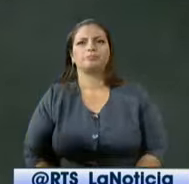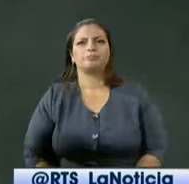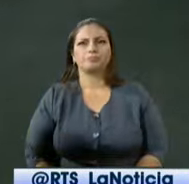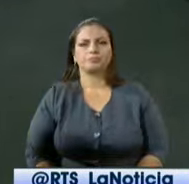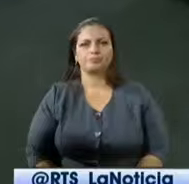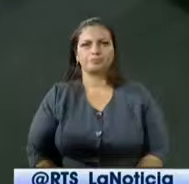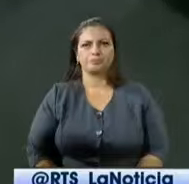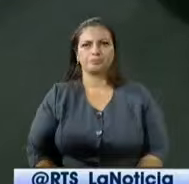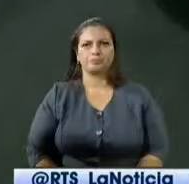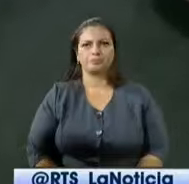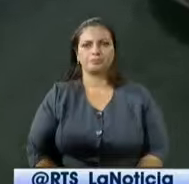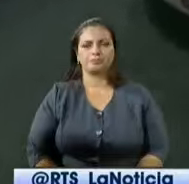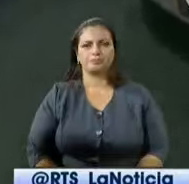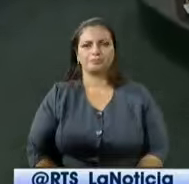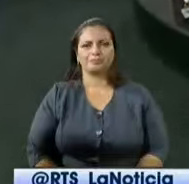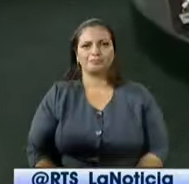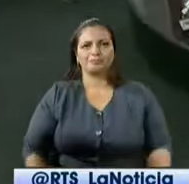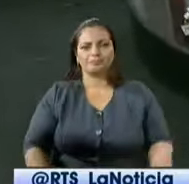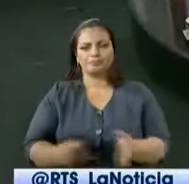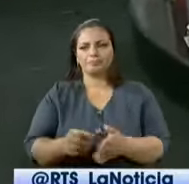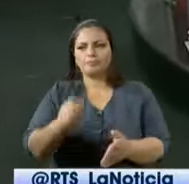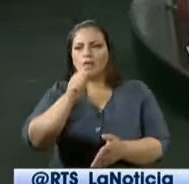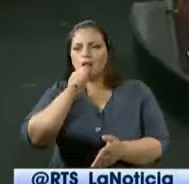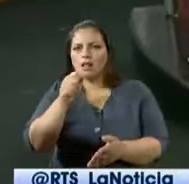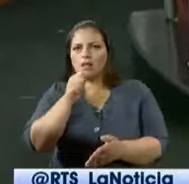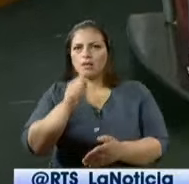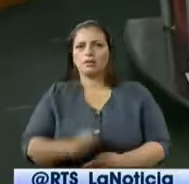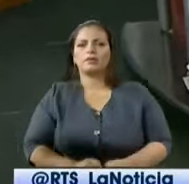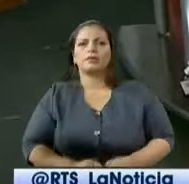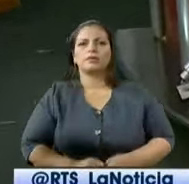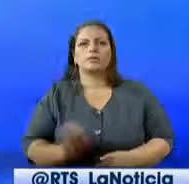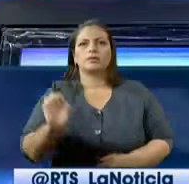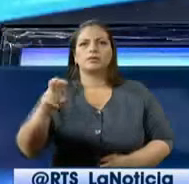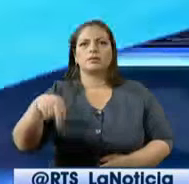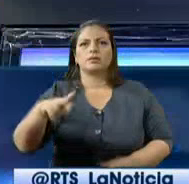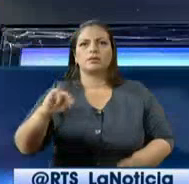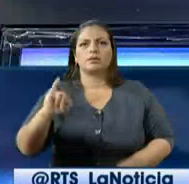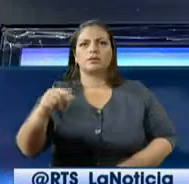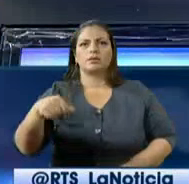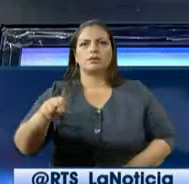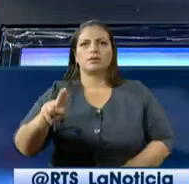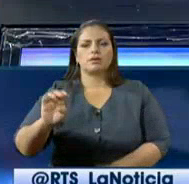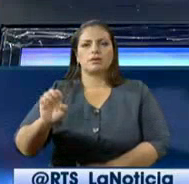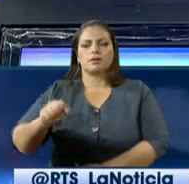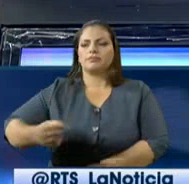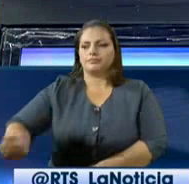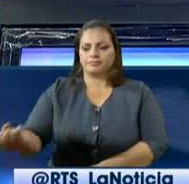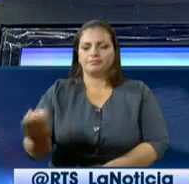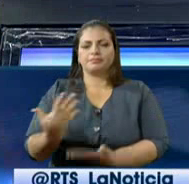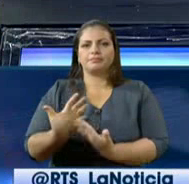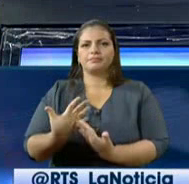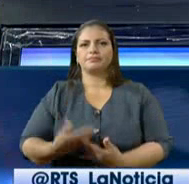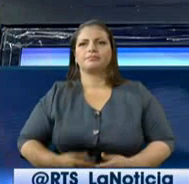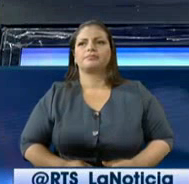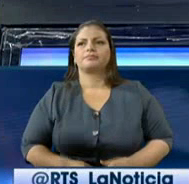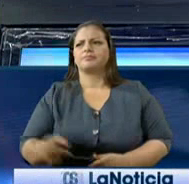Bien, inmediatamente salimos de estudio nuevamente, Marcelita. Ahora nos enlazamos con Enrique Muñoz. A ver qué nos dice de esa